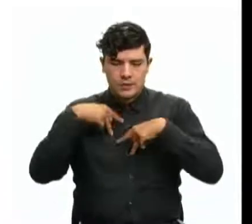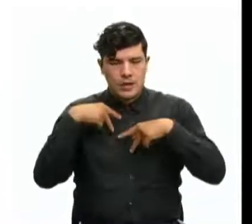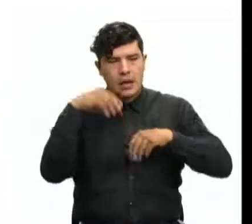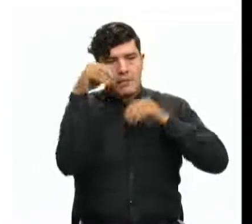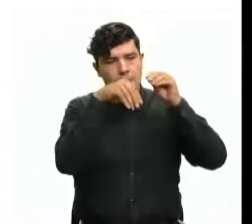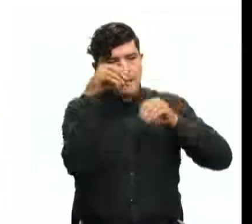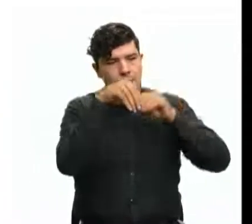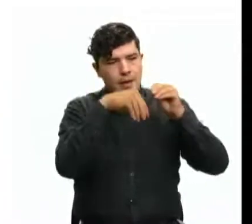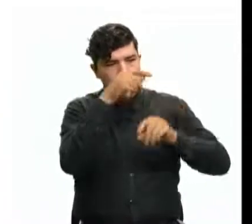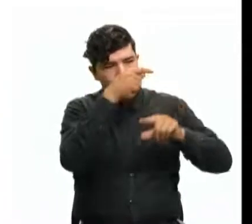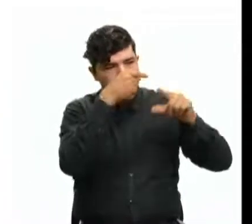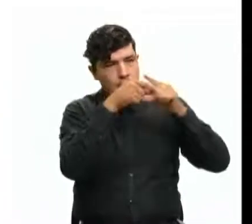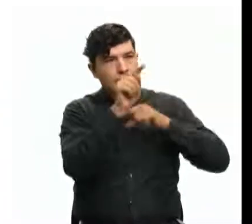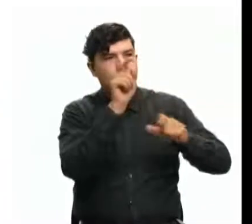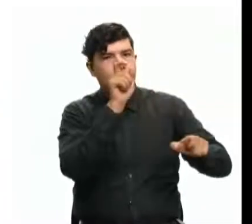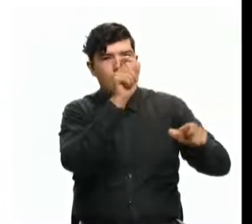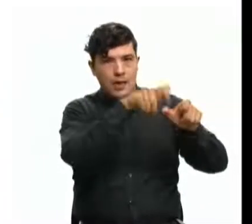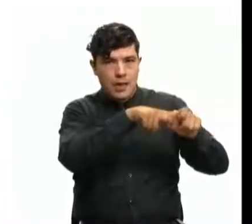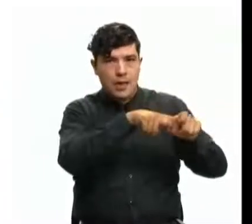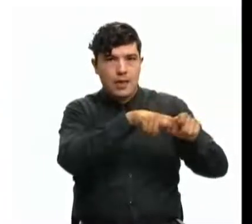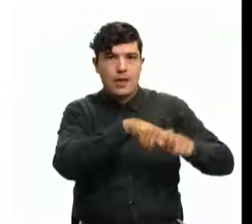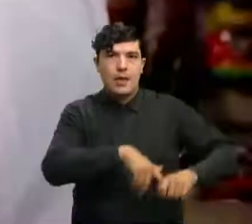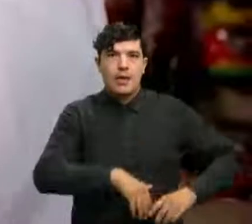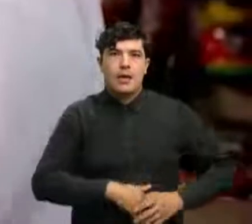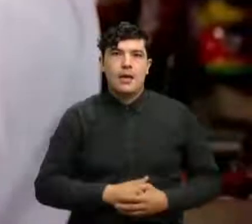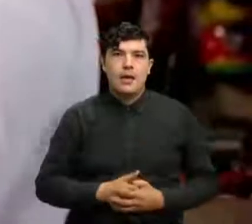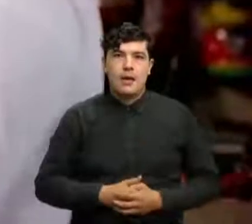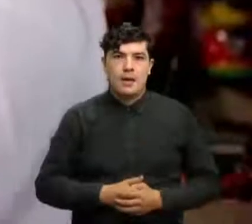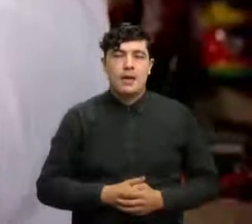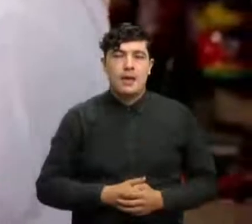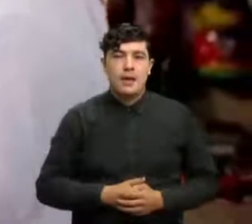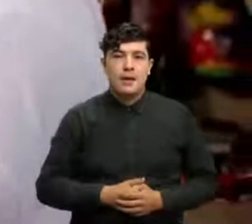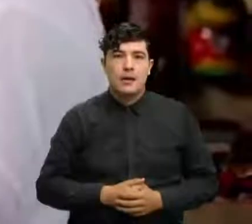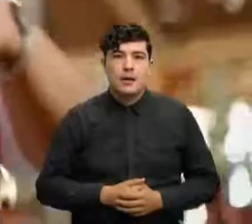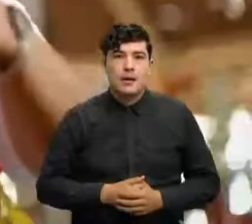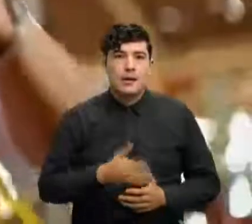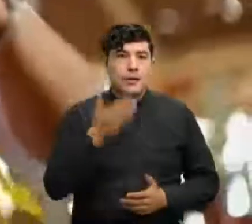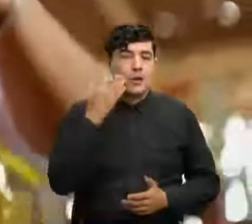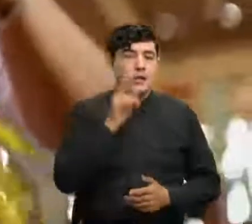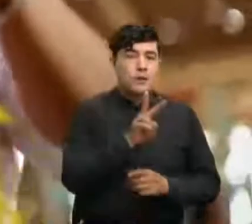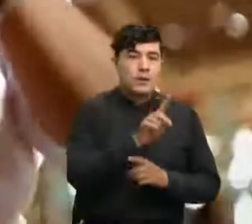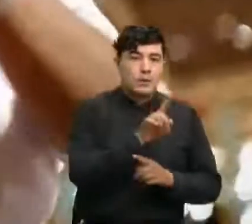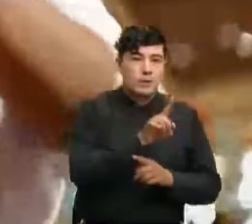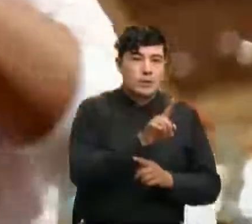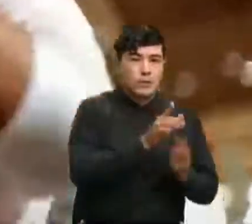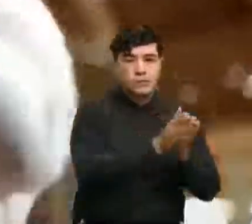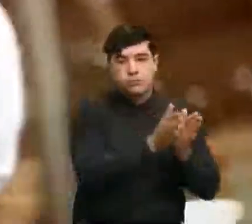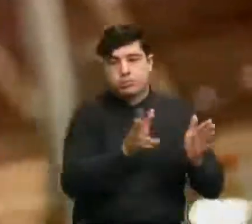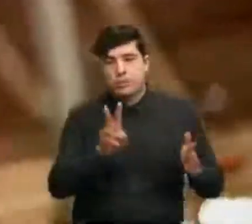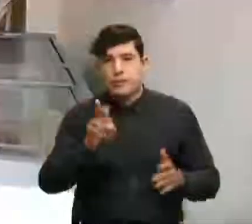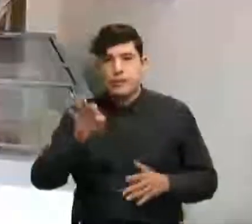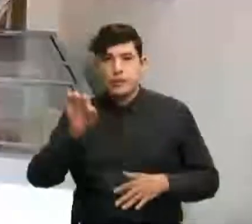información, confirme la inscripción y salga del aplicativo. Para inscribirse tendrá del 21 al 28 de mayo.